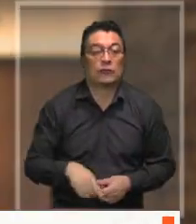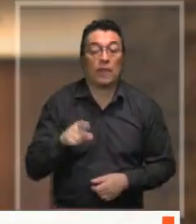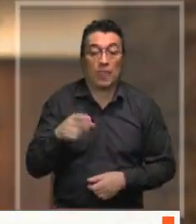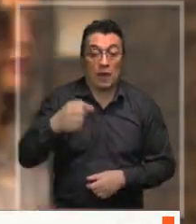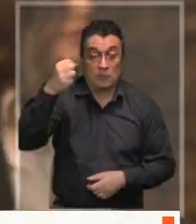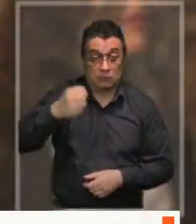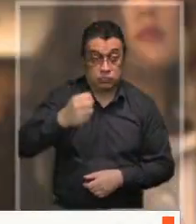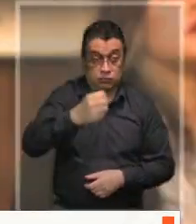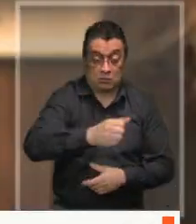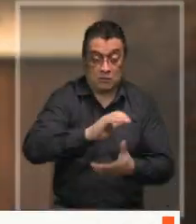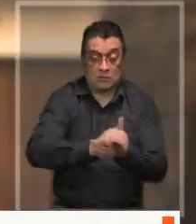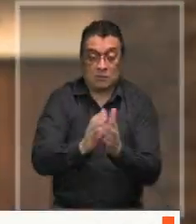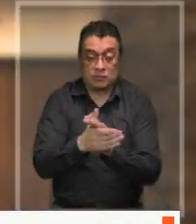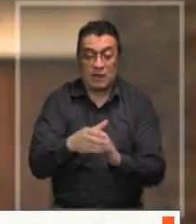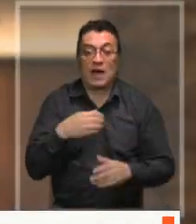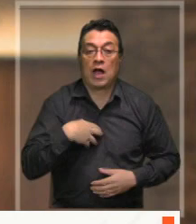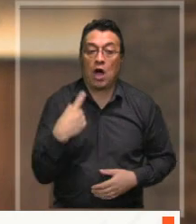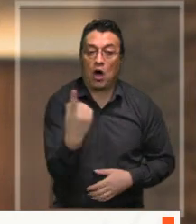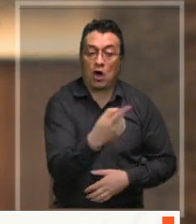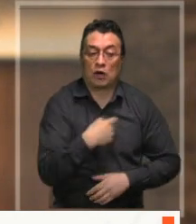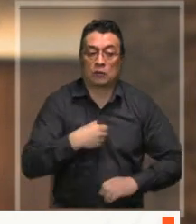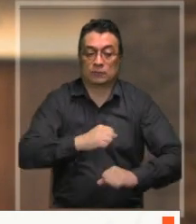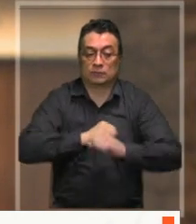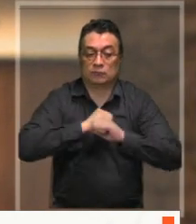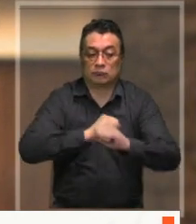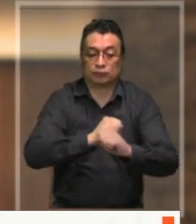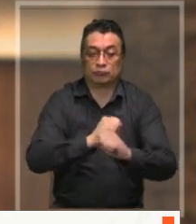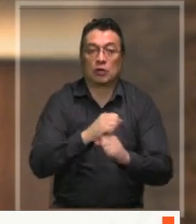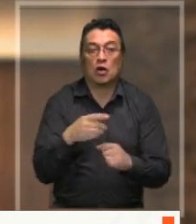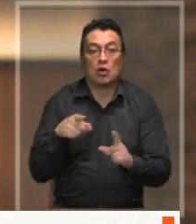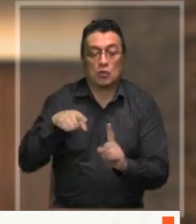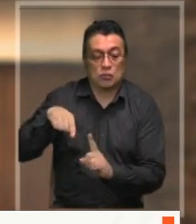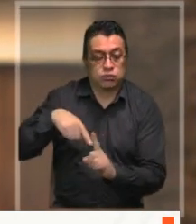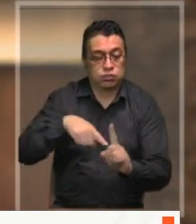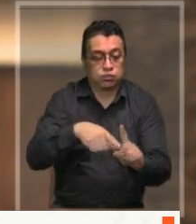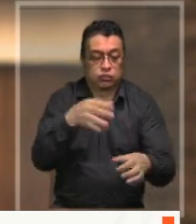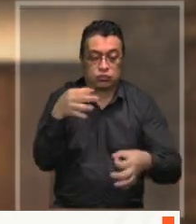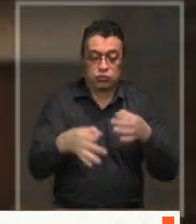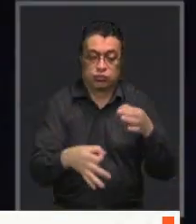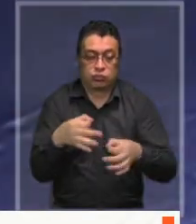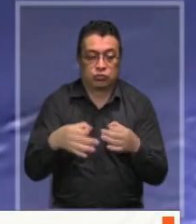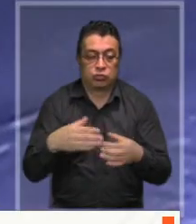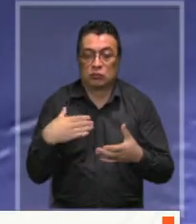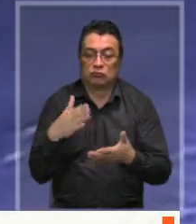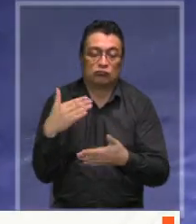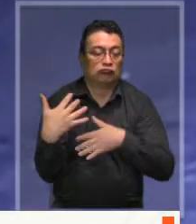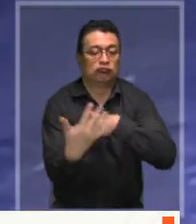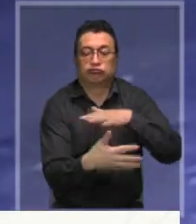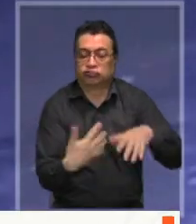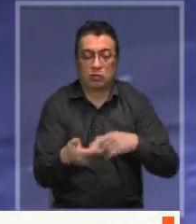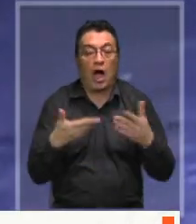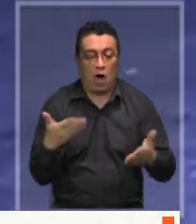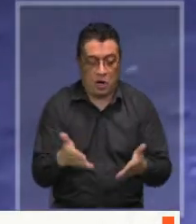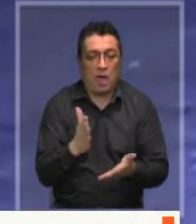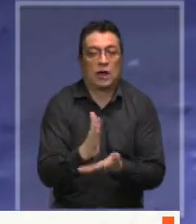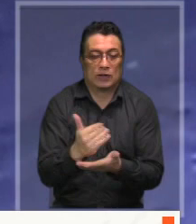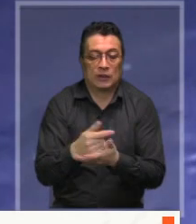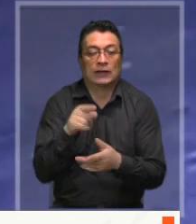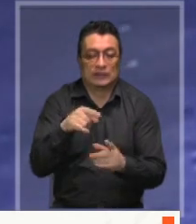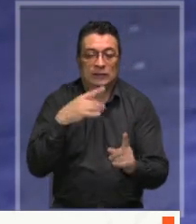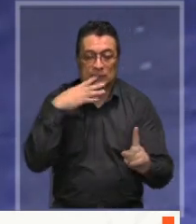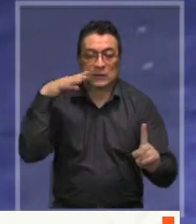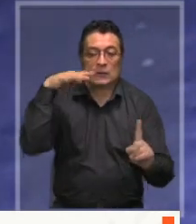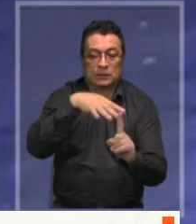organizado le estábamos enfrentando con la persecución penal desorganizada. Y en esa crítica se centran